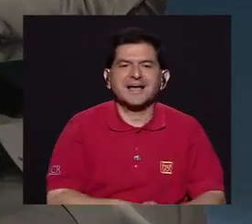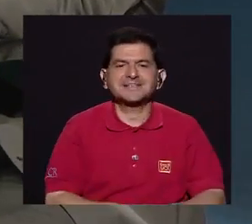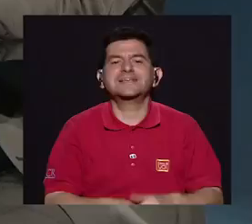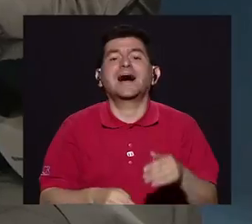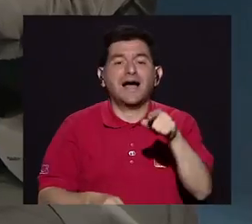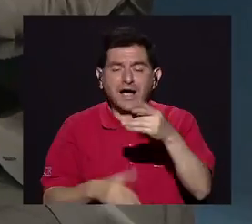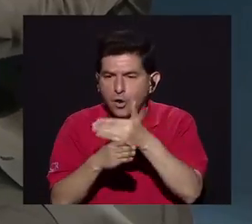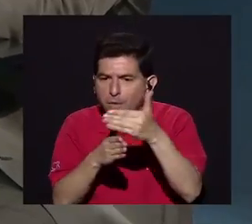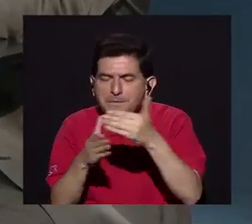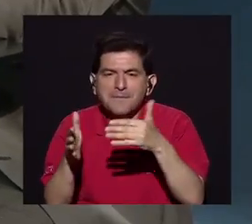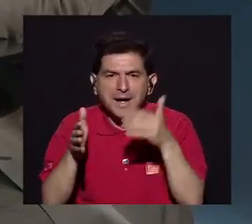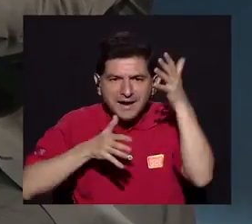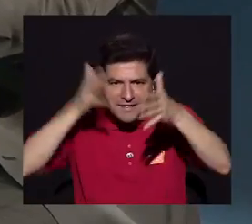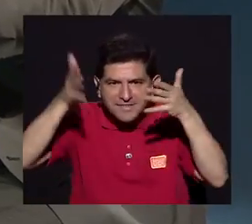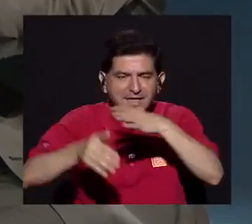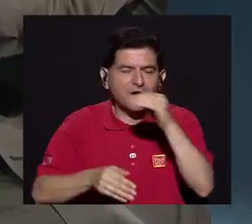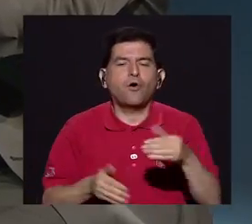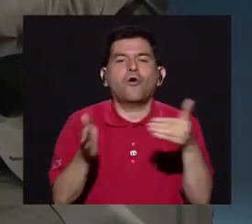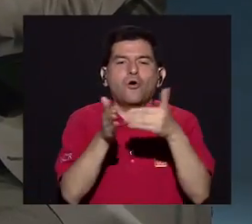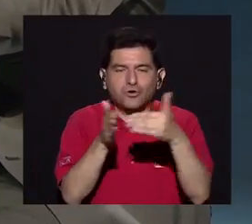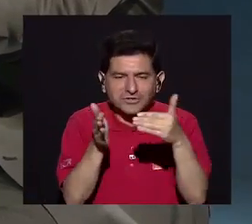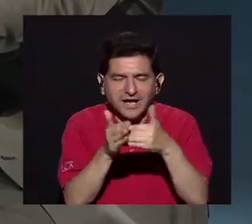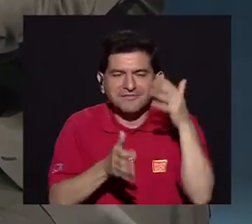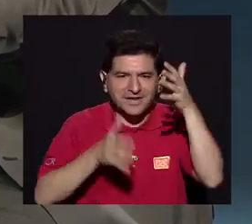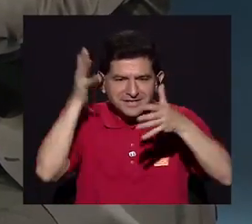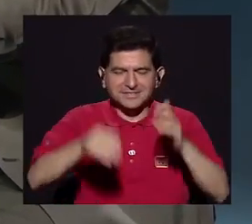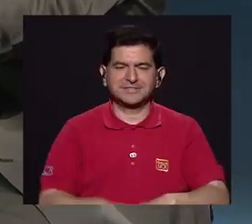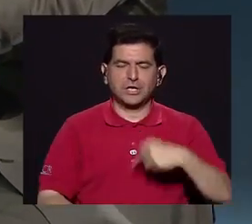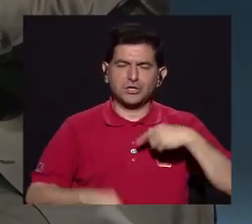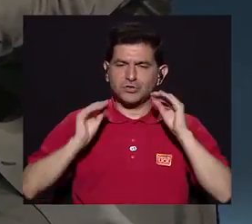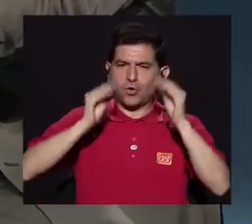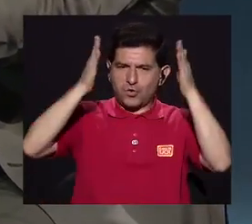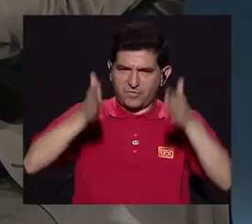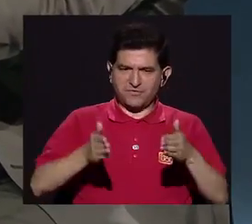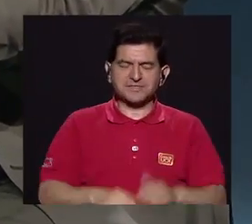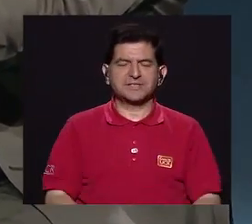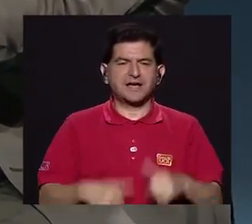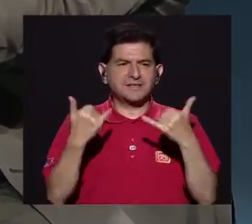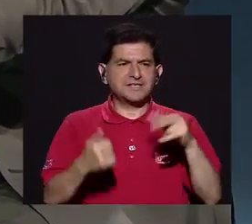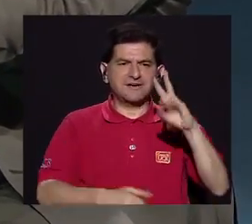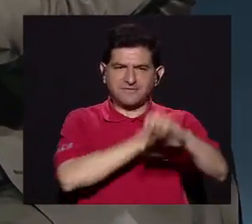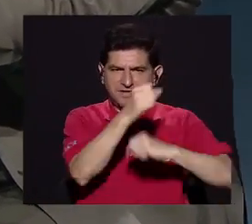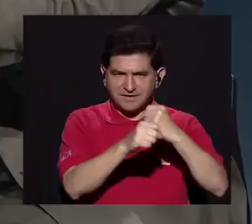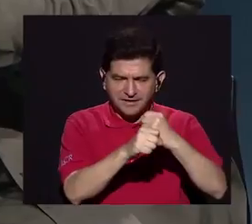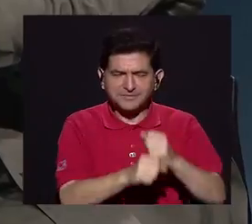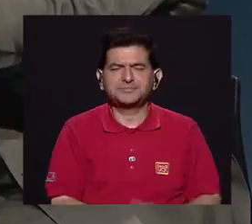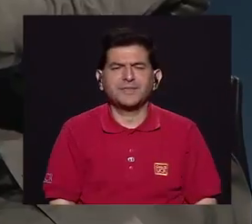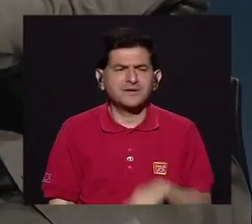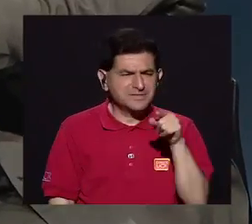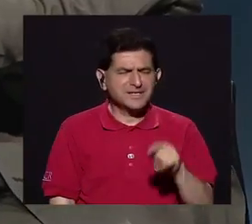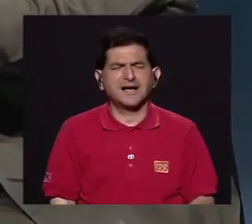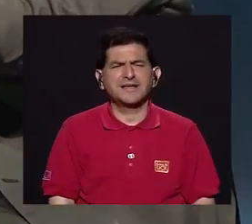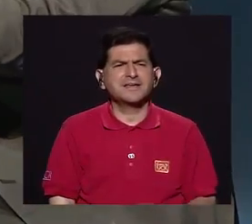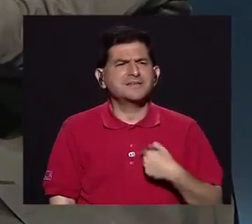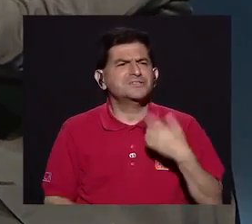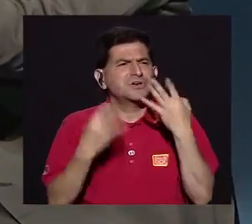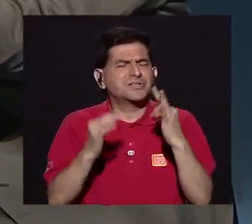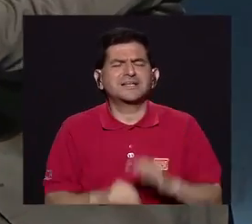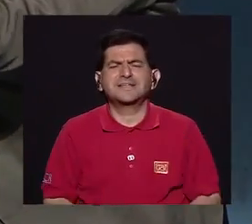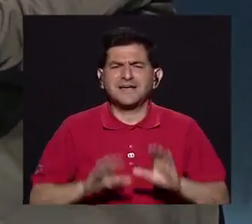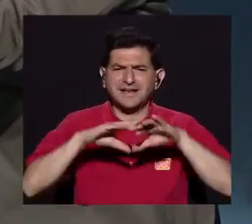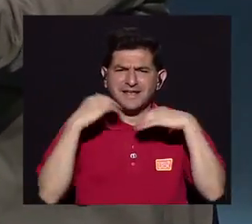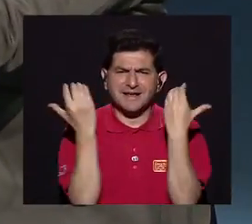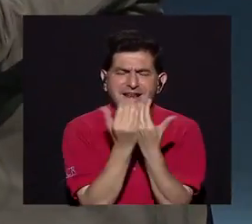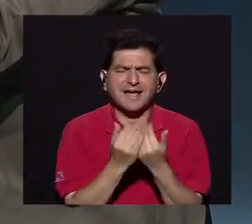co-creas. Entonces, entro en mi labor docente, ya más, por fortuna, 2 décadas, y ahí empiezo a mezclar todo. Cómo hacer una clase